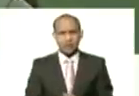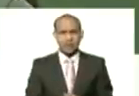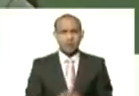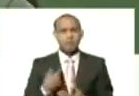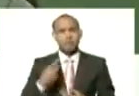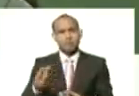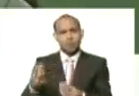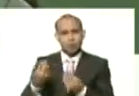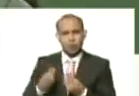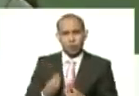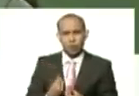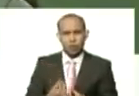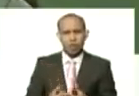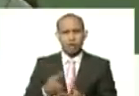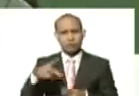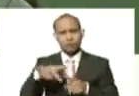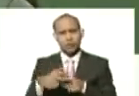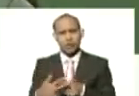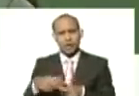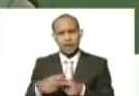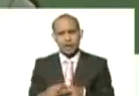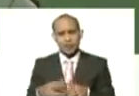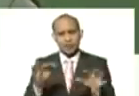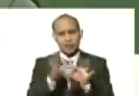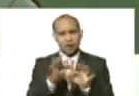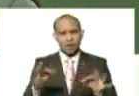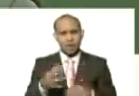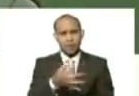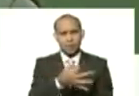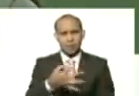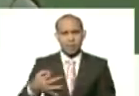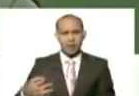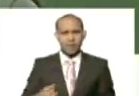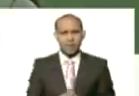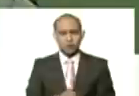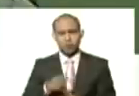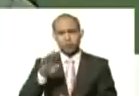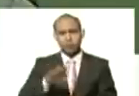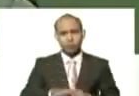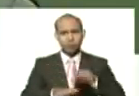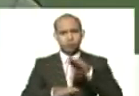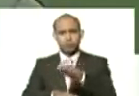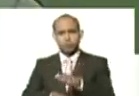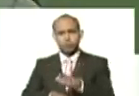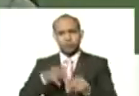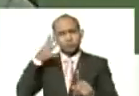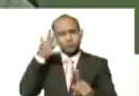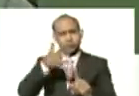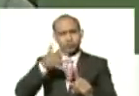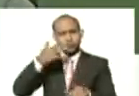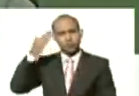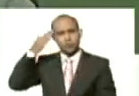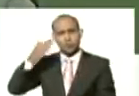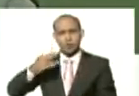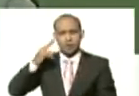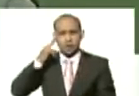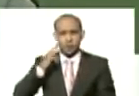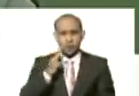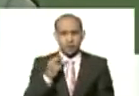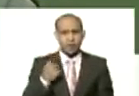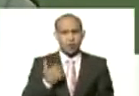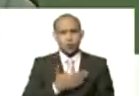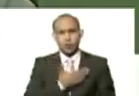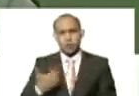dado una herramienta muy particular para ir avanzando en la doctrina militar bolivariana. Yo quiero,